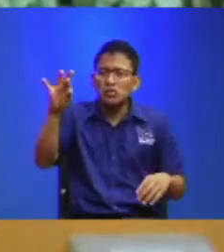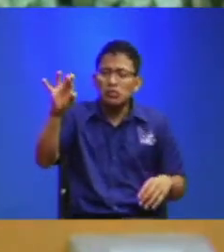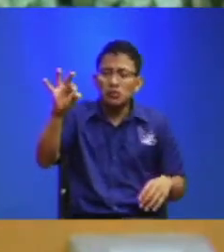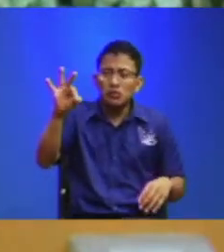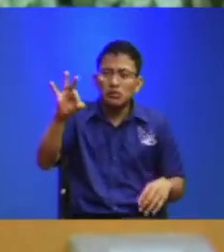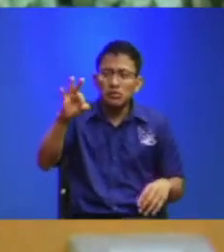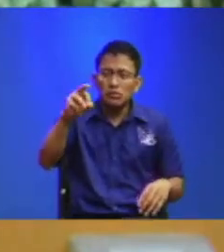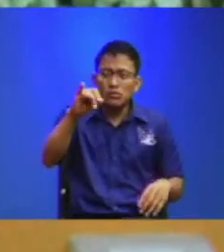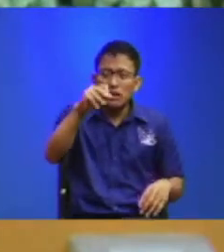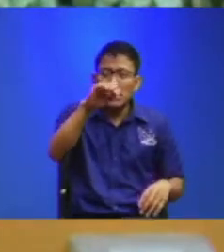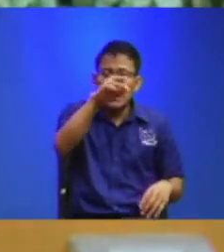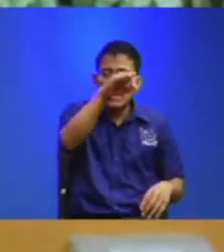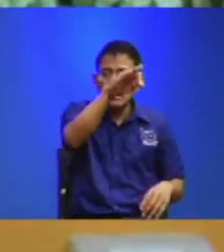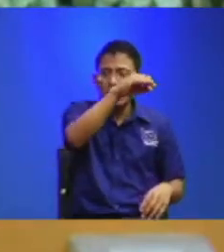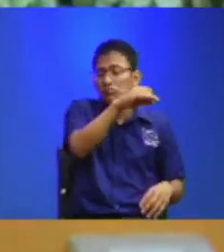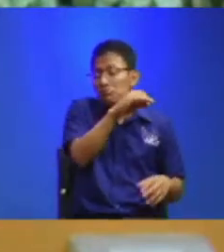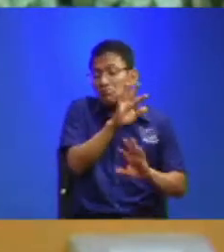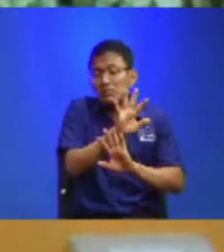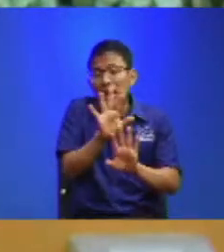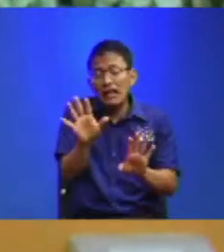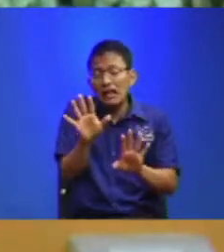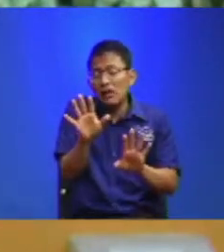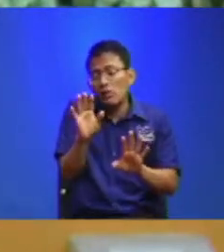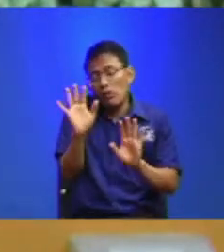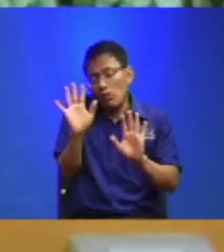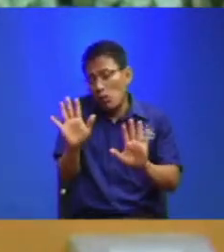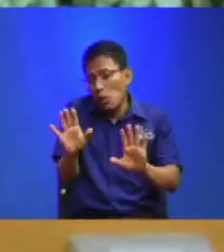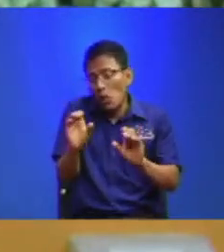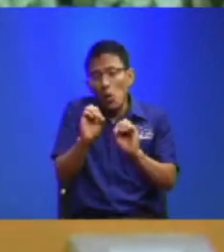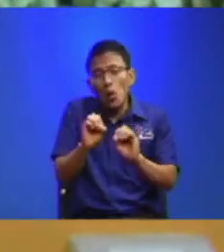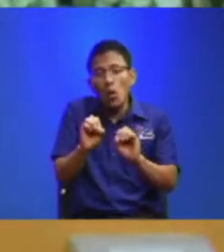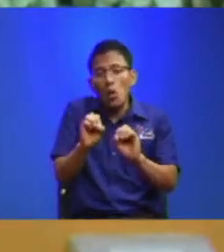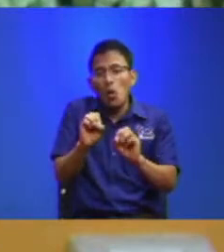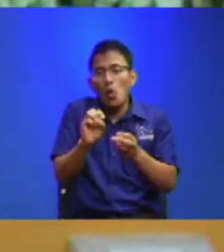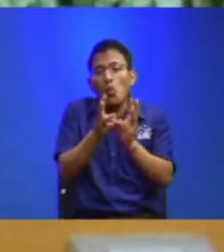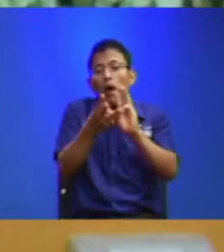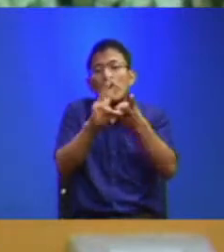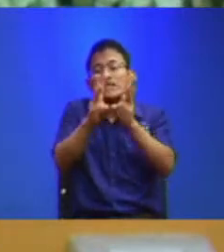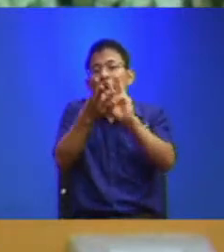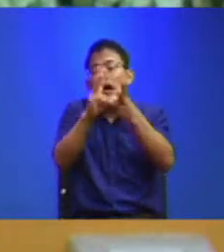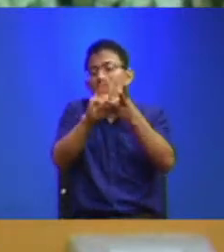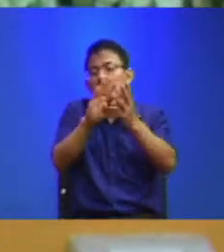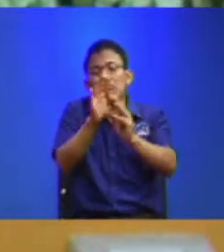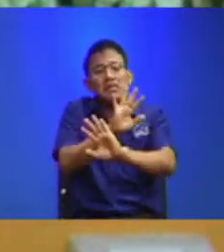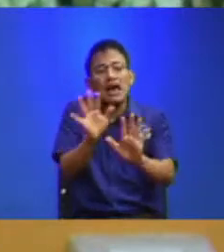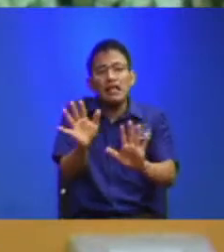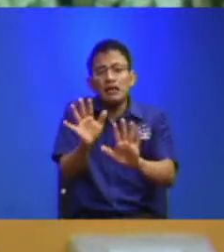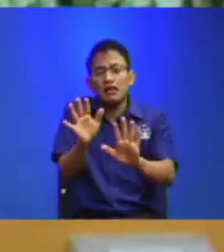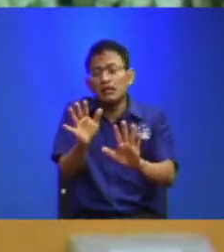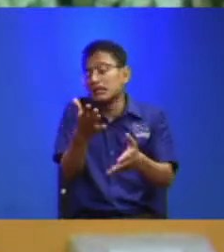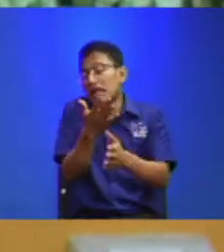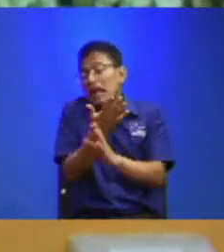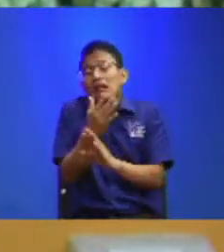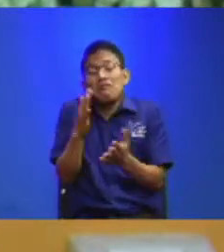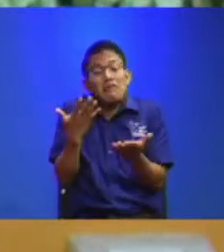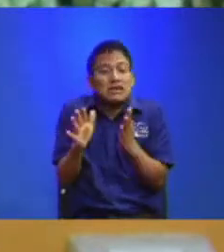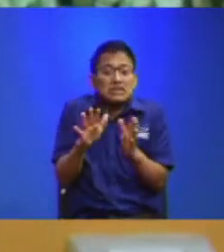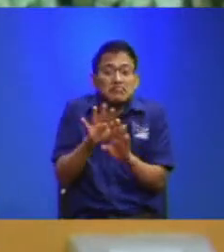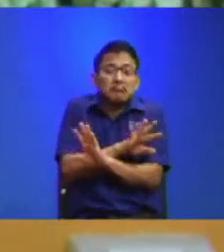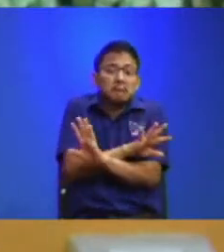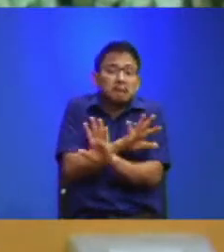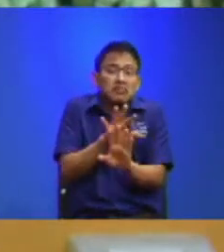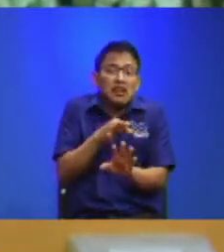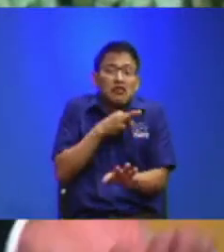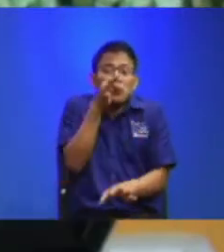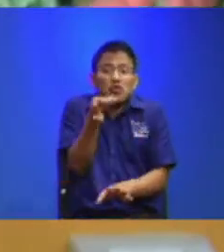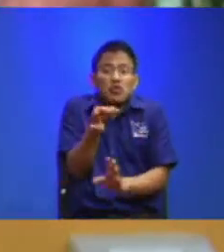solo para que usted vea lo adicto y lo dependiente que somos en este momento la humanidad de